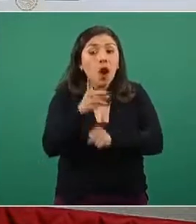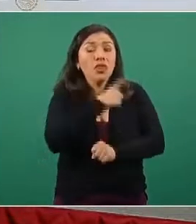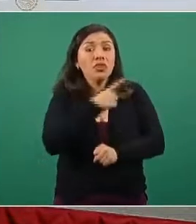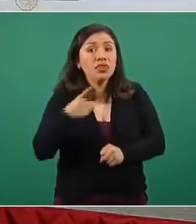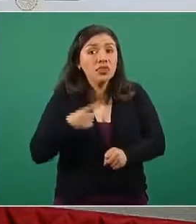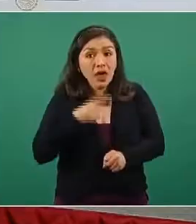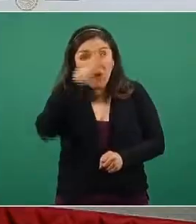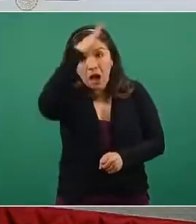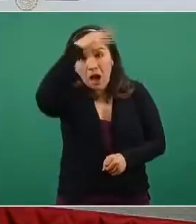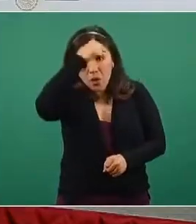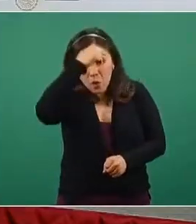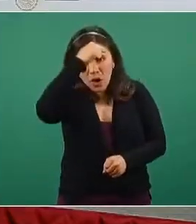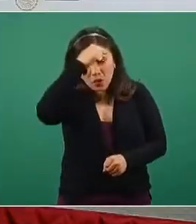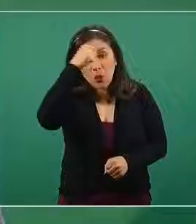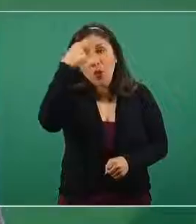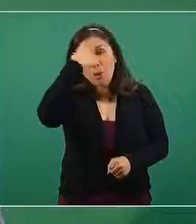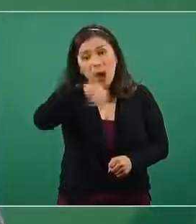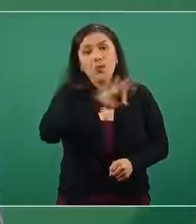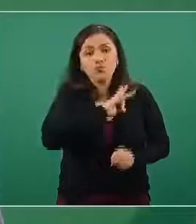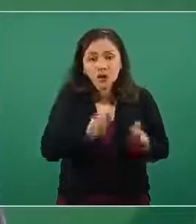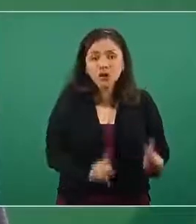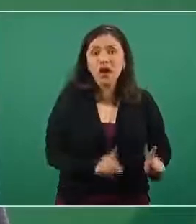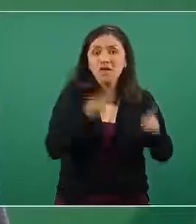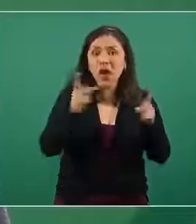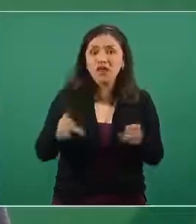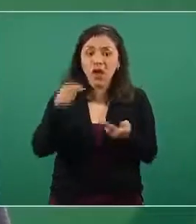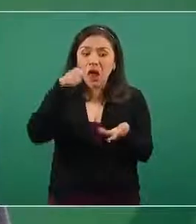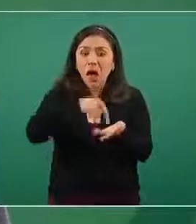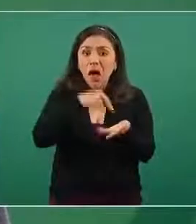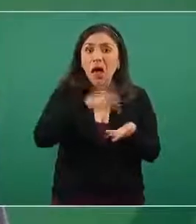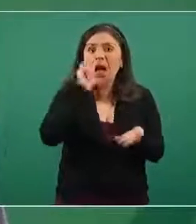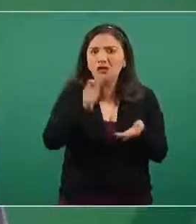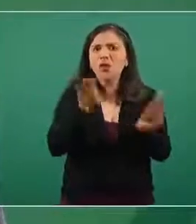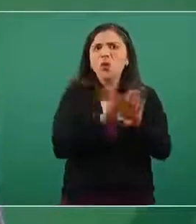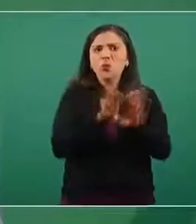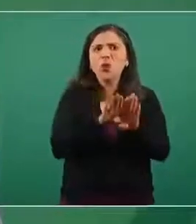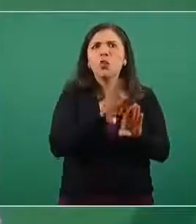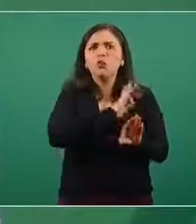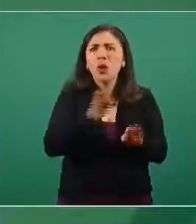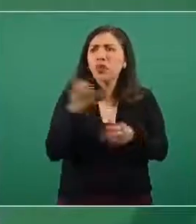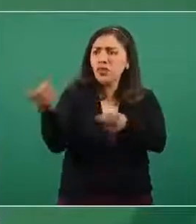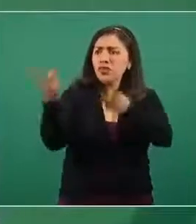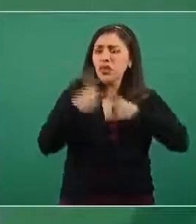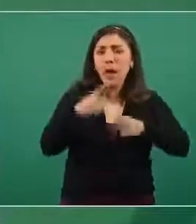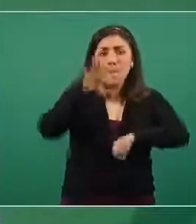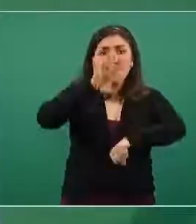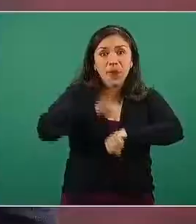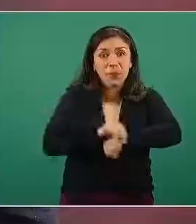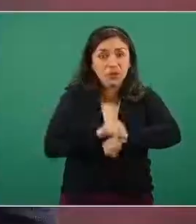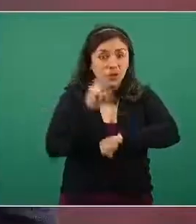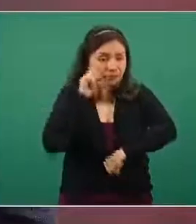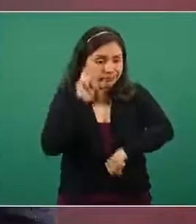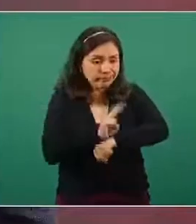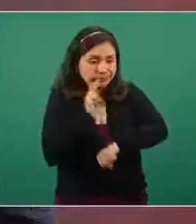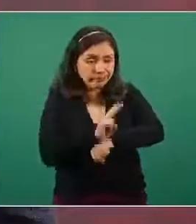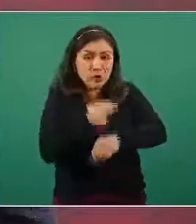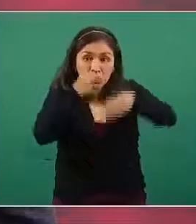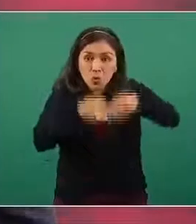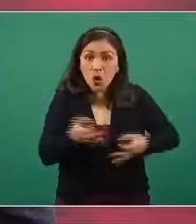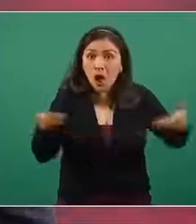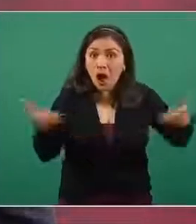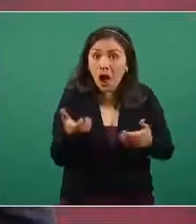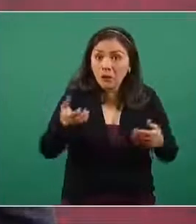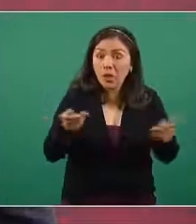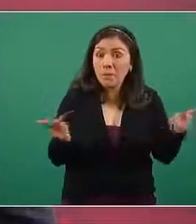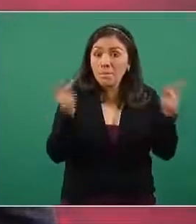momento refirieron, tenían como base técnica para obtener ese permiso, pues se esté llevando a cabo, ¿no? Pero